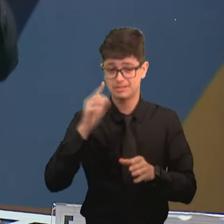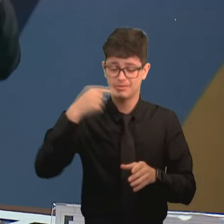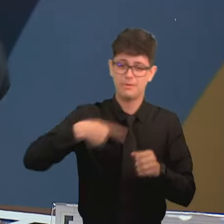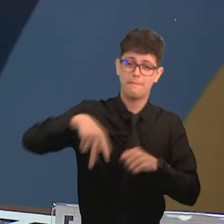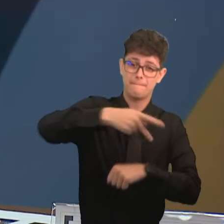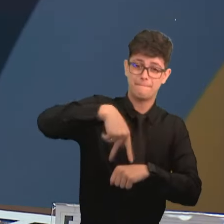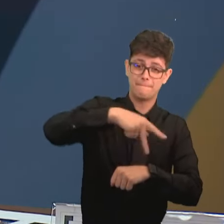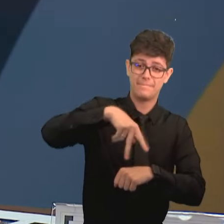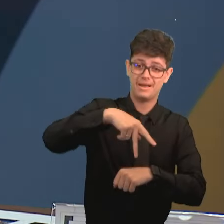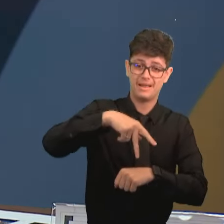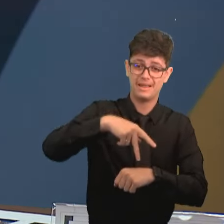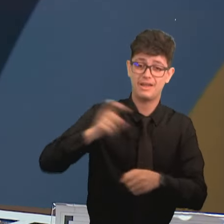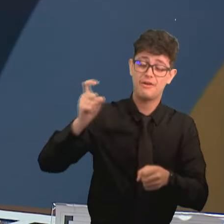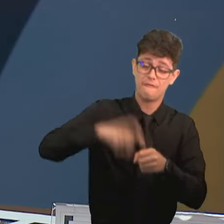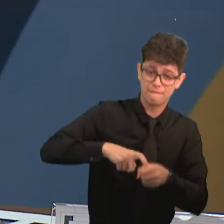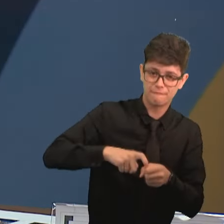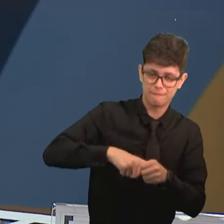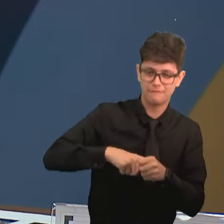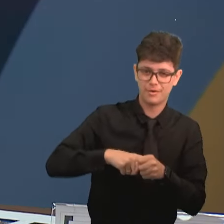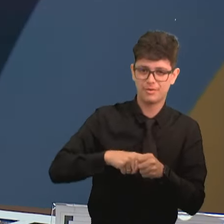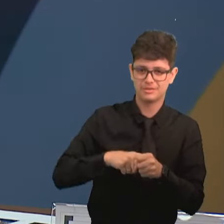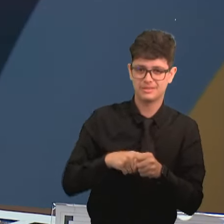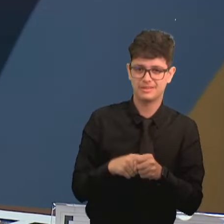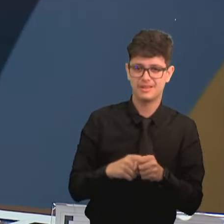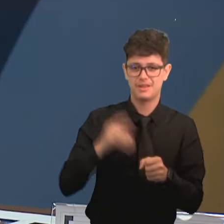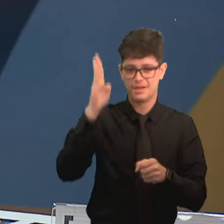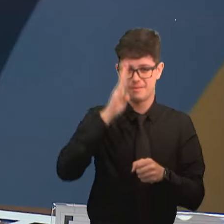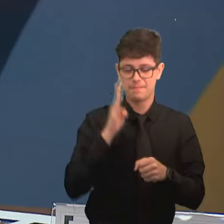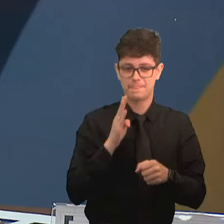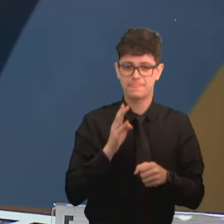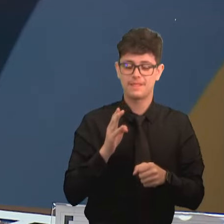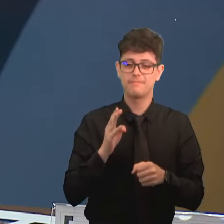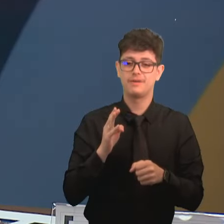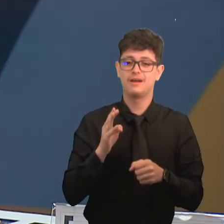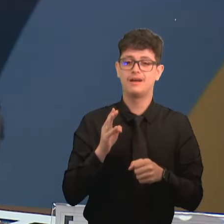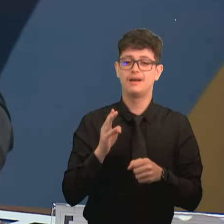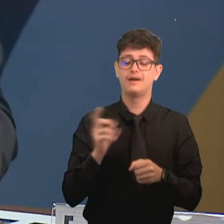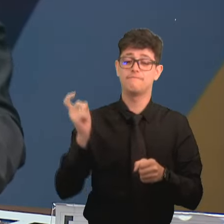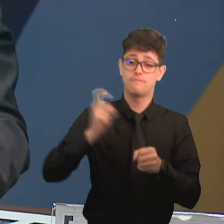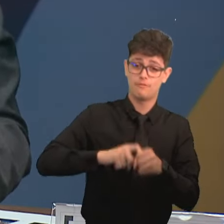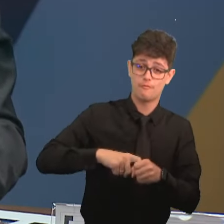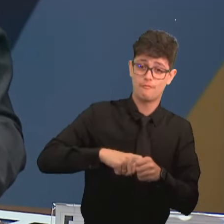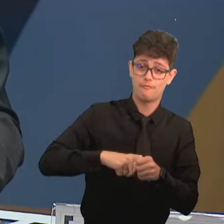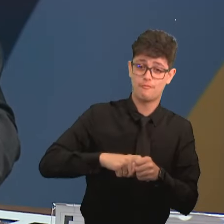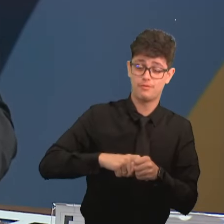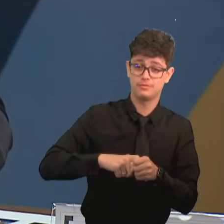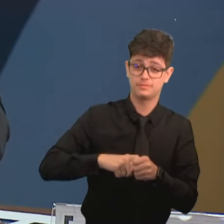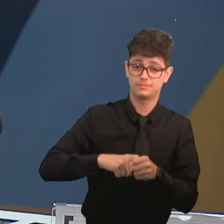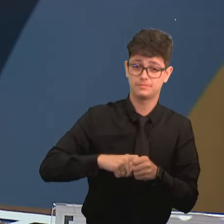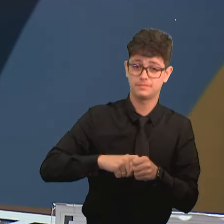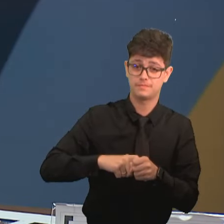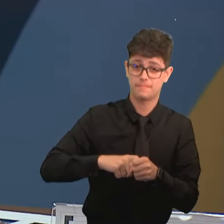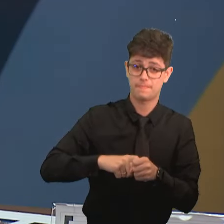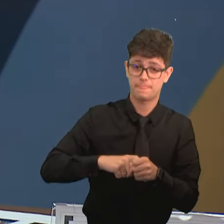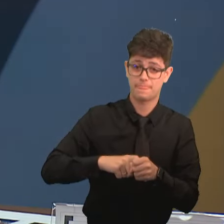país y vamos la entrada. Le damos, por